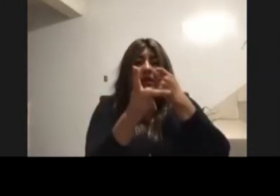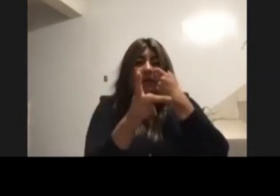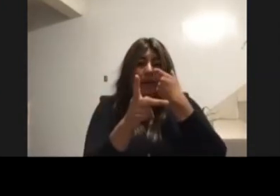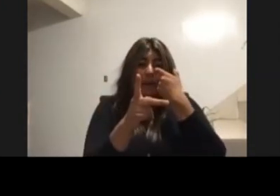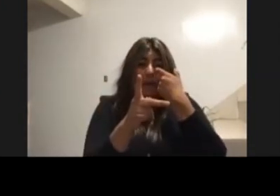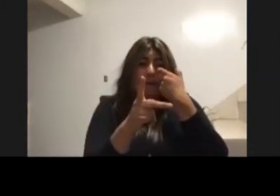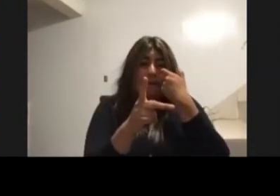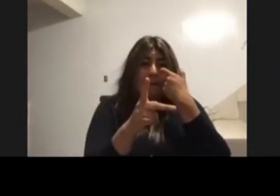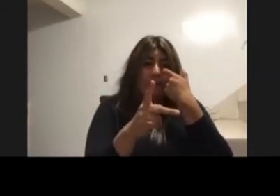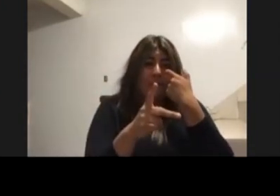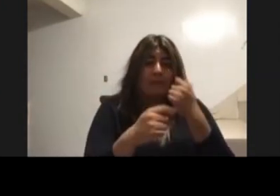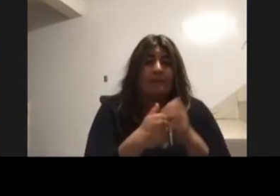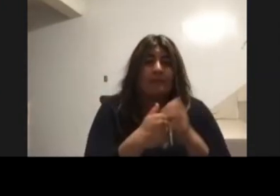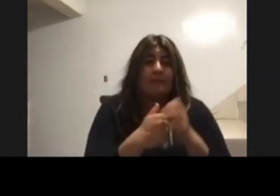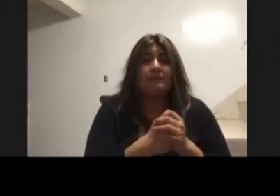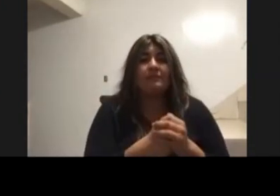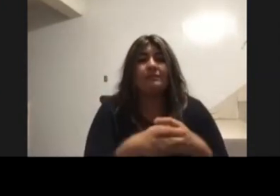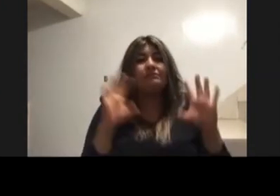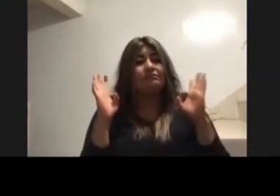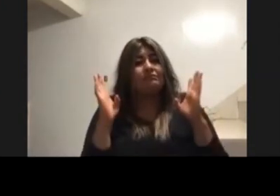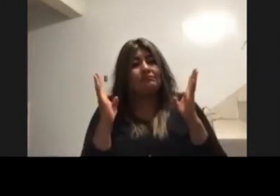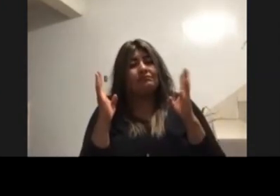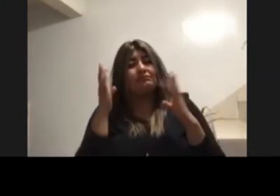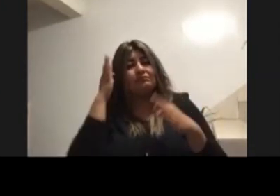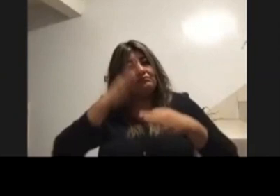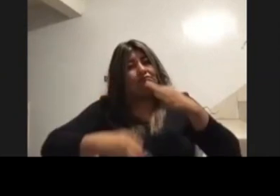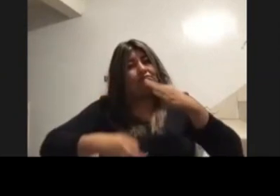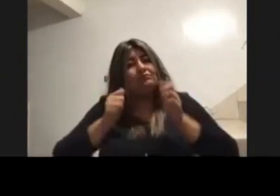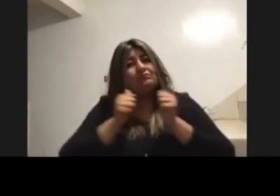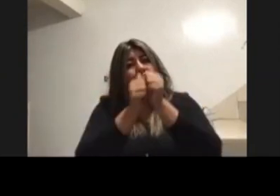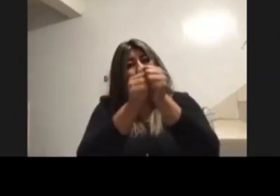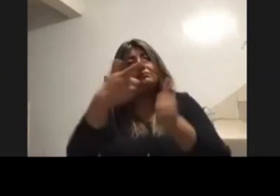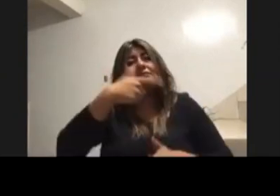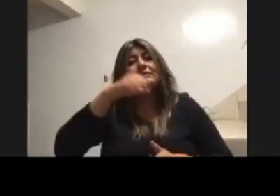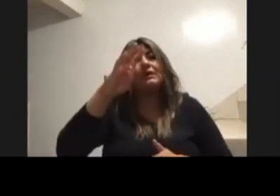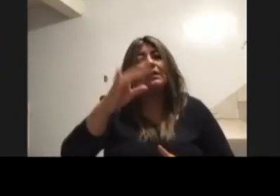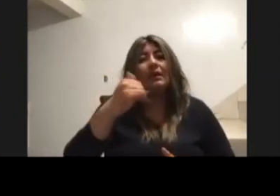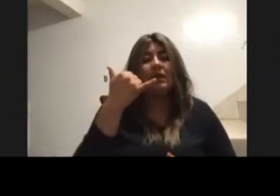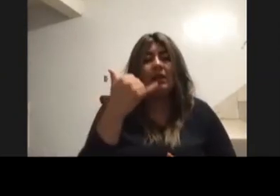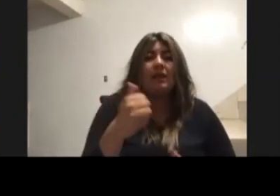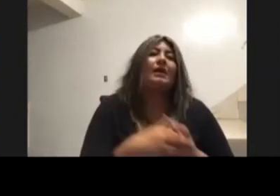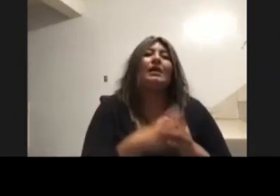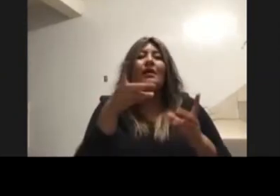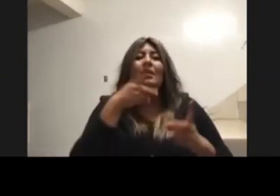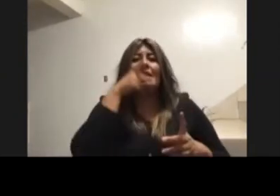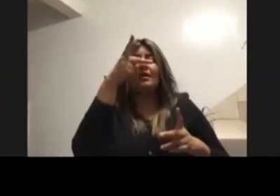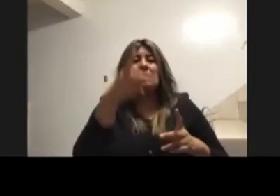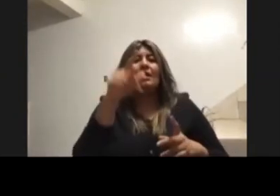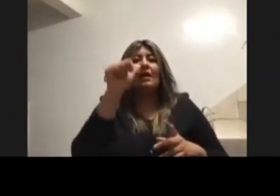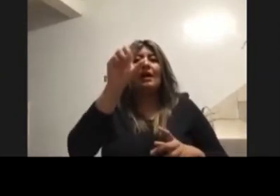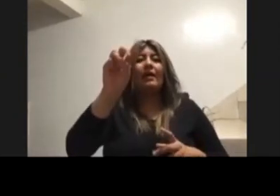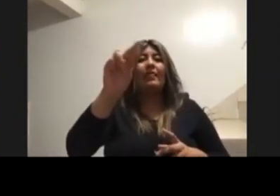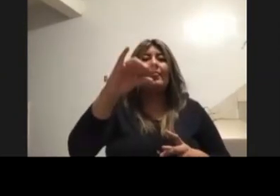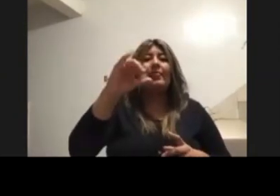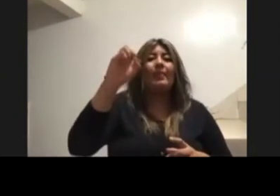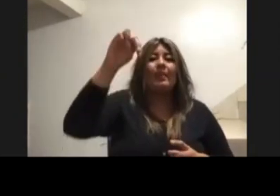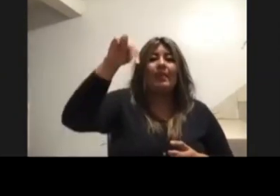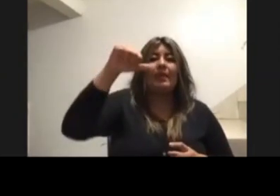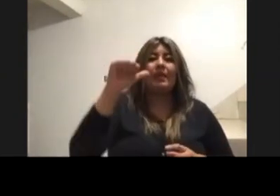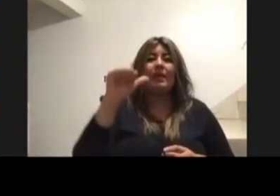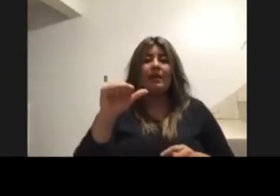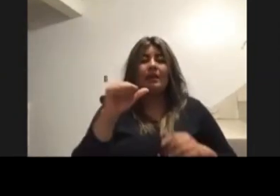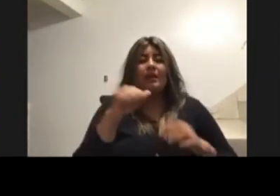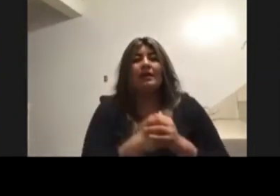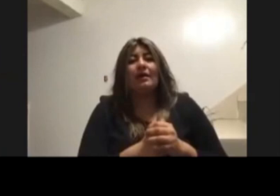para cerrar contigo, Gaby, a Adriana Pérez Carreón, que también nos han hecho